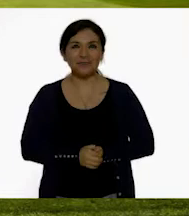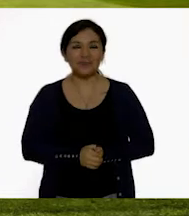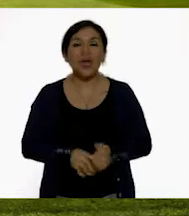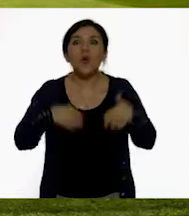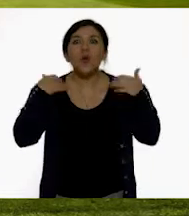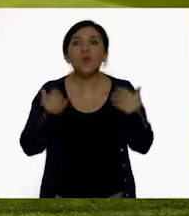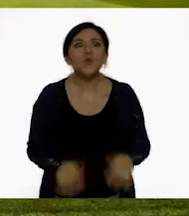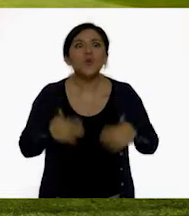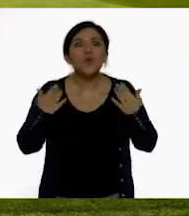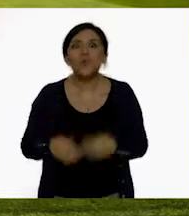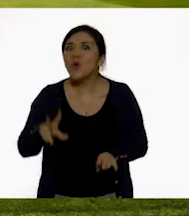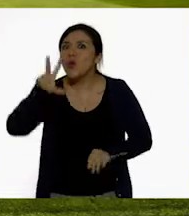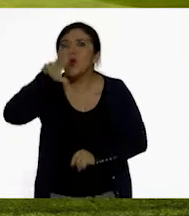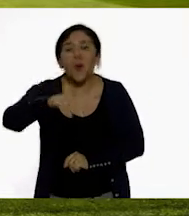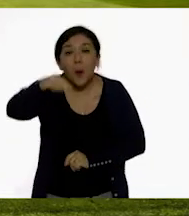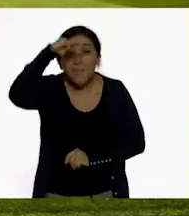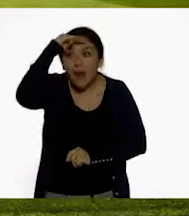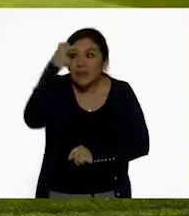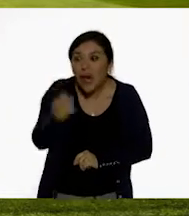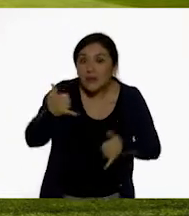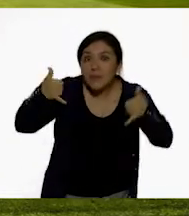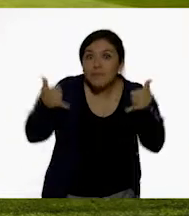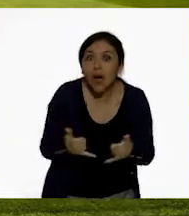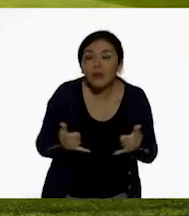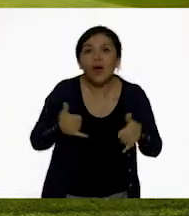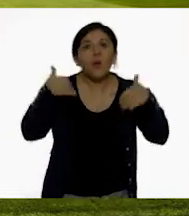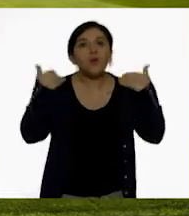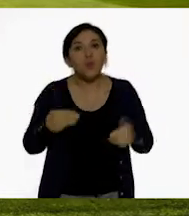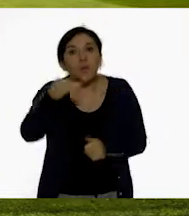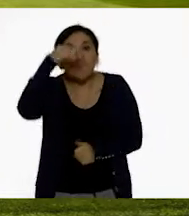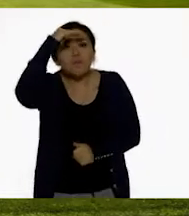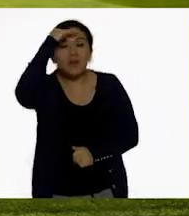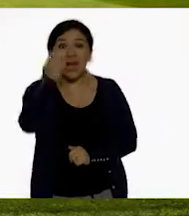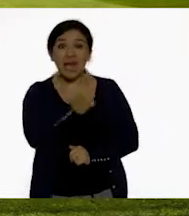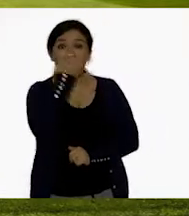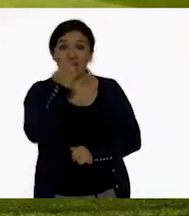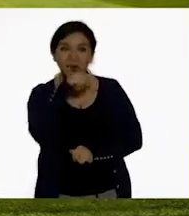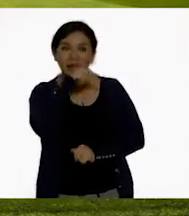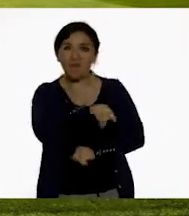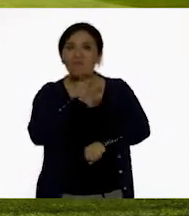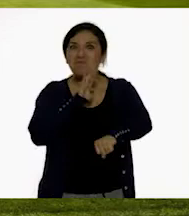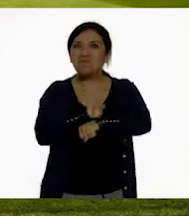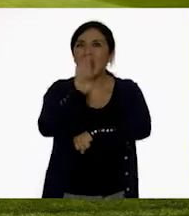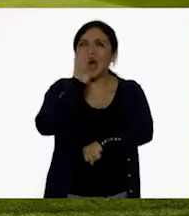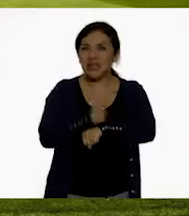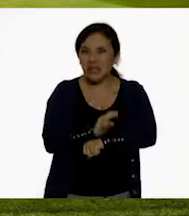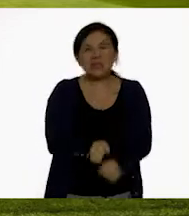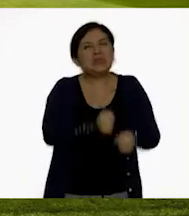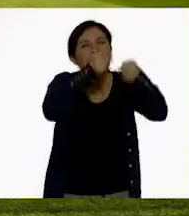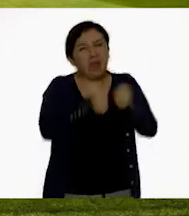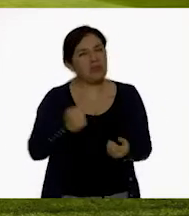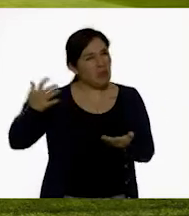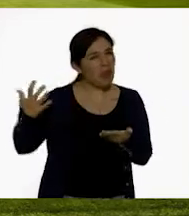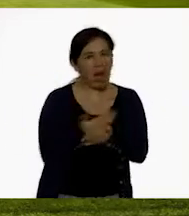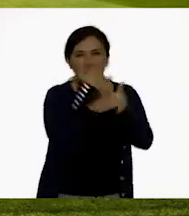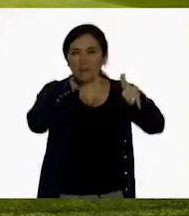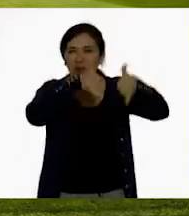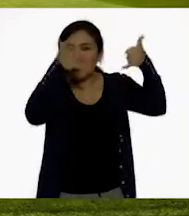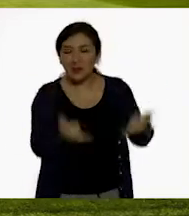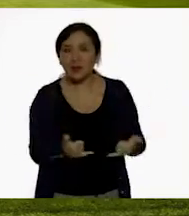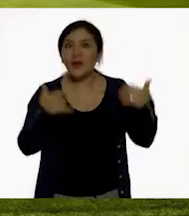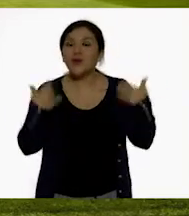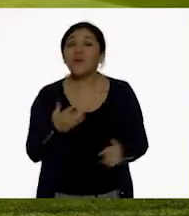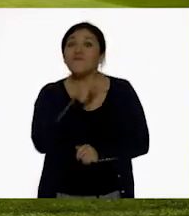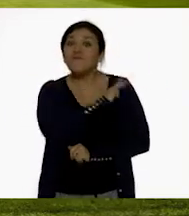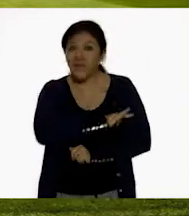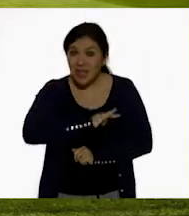Esto sí, nadie se lo esperaba, pero todos pensaban que la primera República de Brasil serían los campeones. Con gran felicidad,